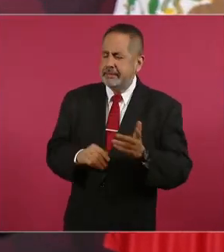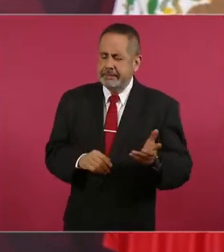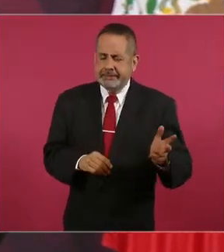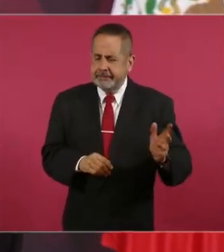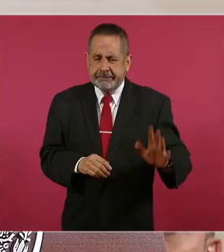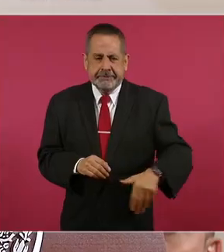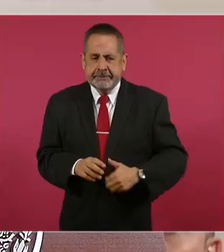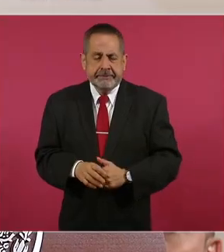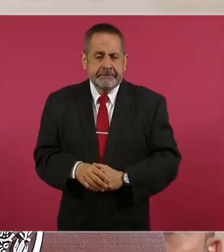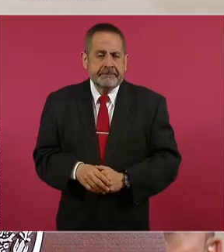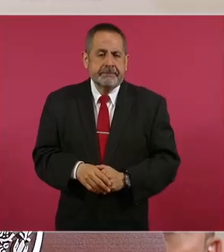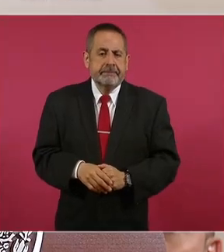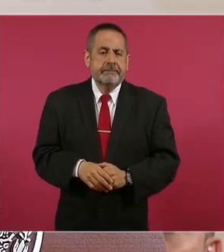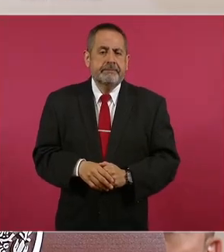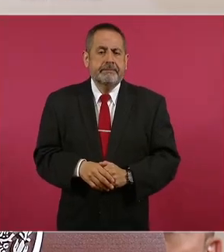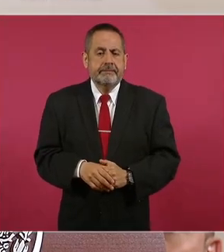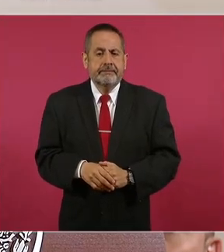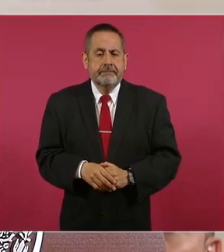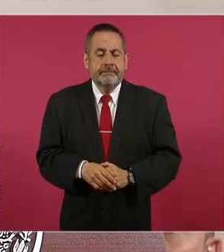nuestro país,